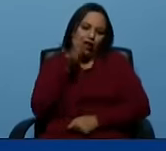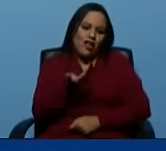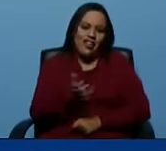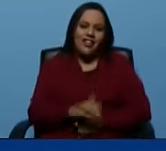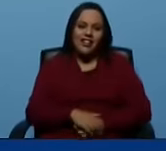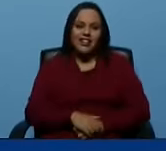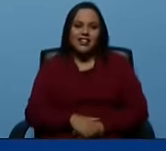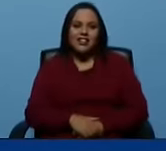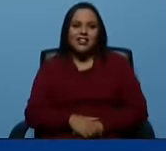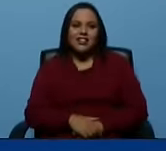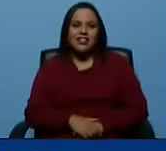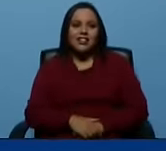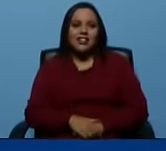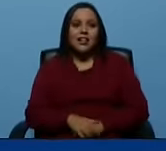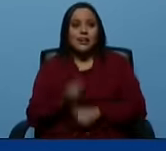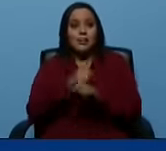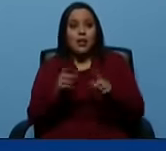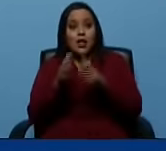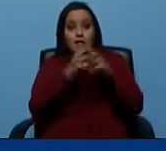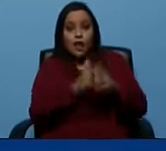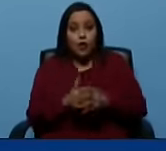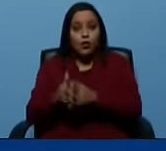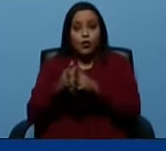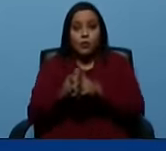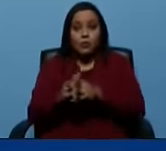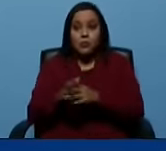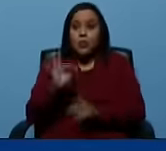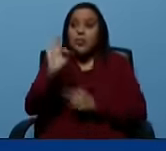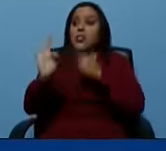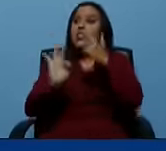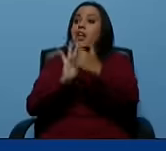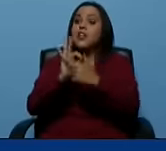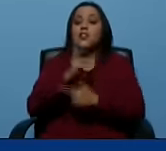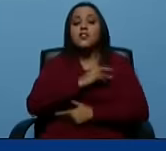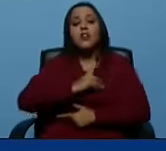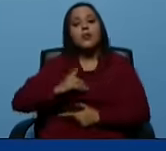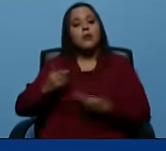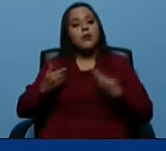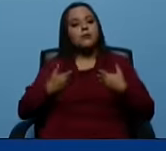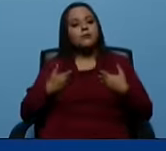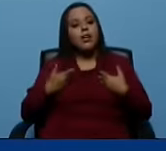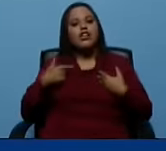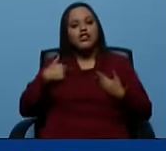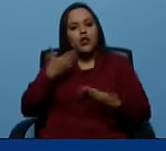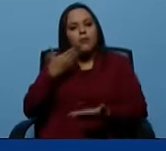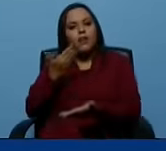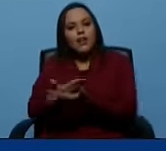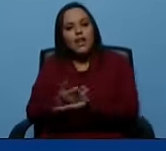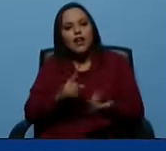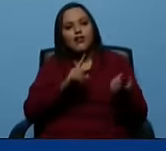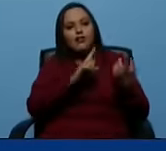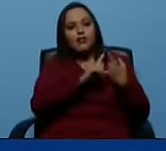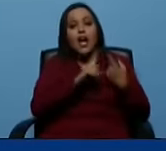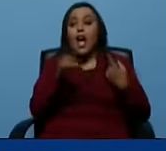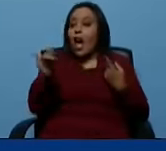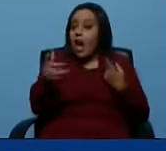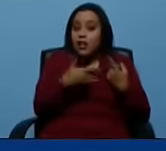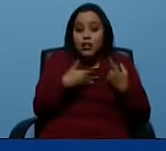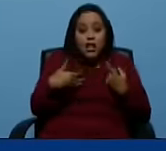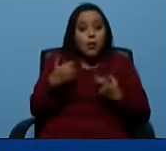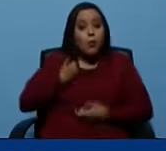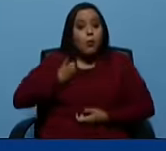Si Estados Unidos me concediera tres deseos, yo le pediría, como están dispuestos a darme de